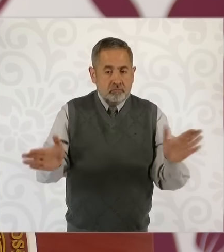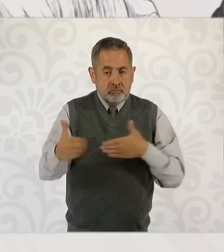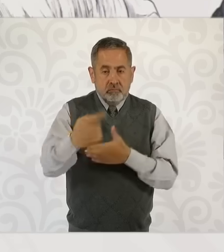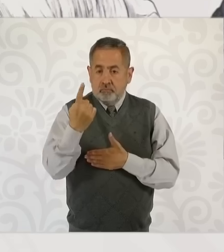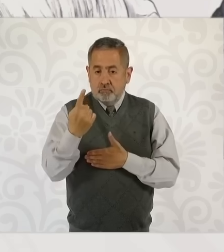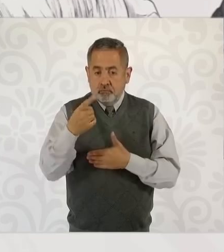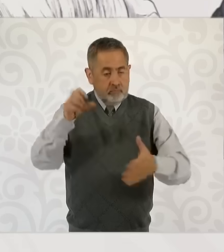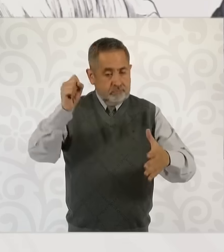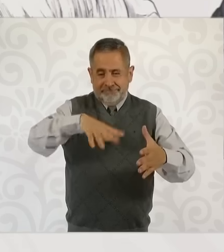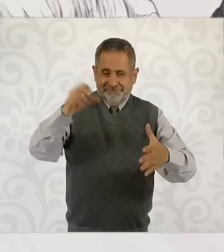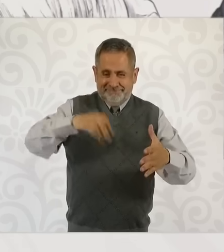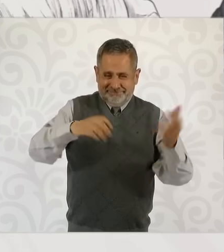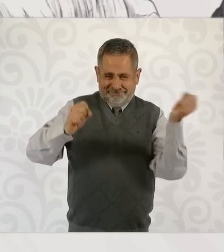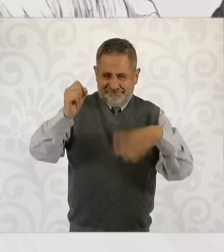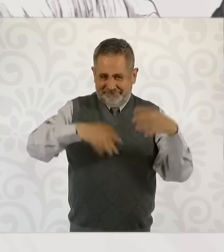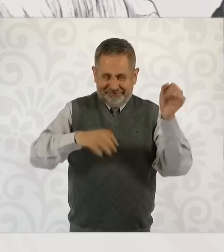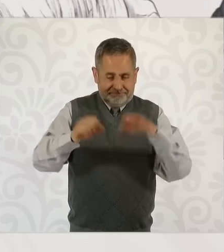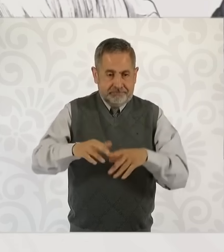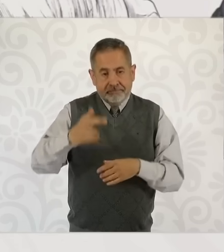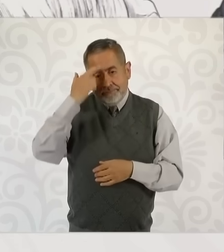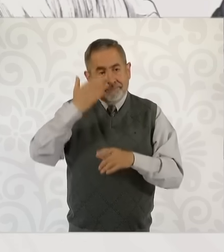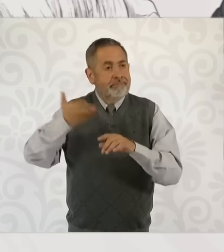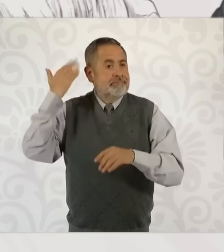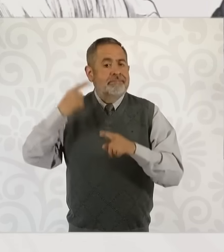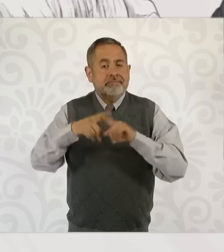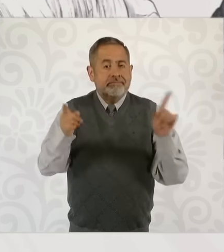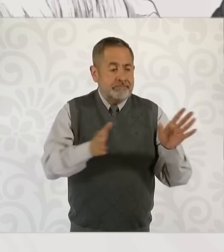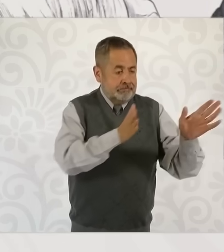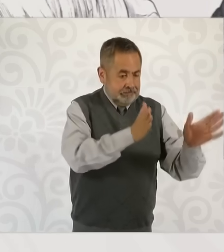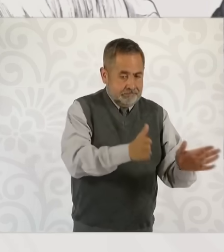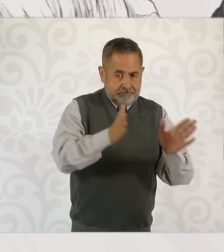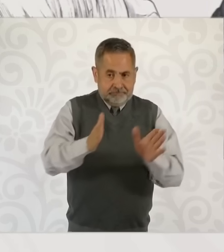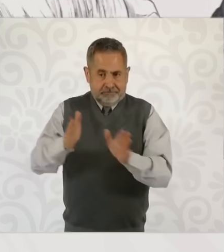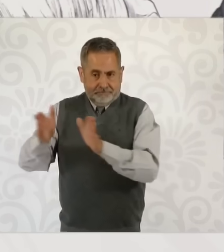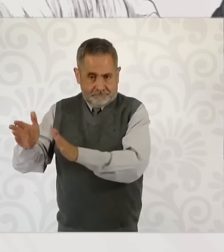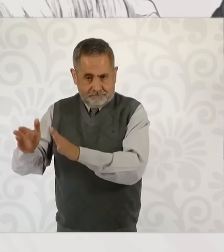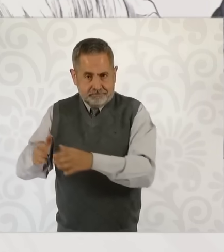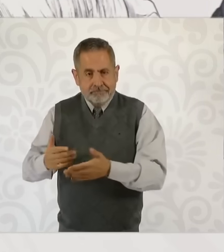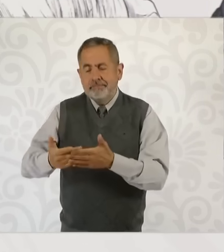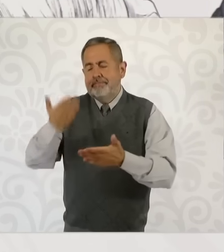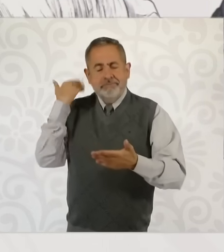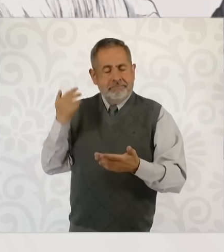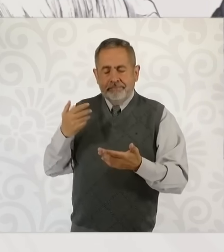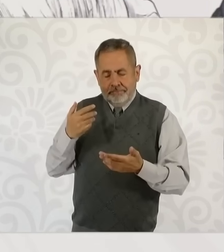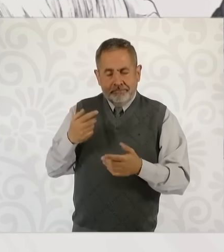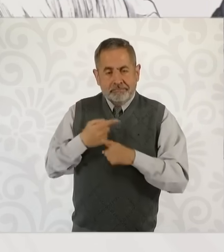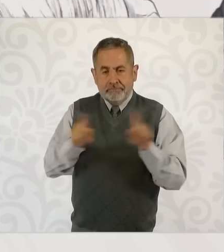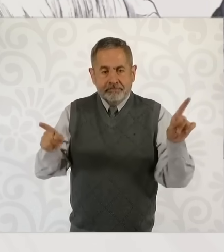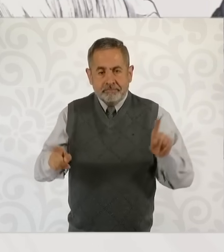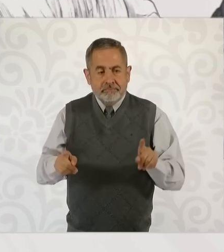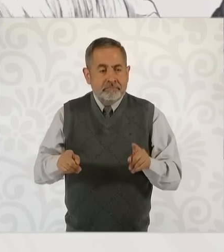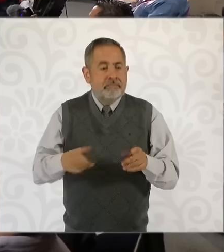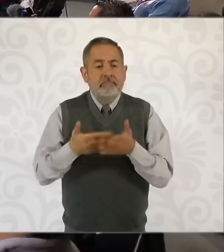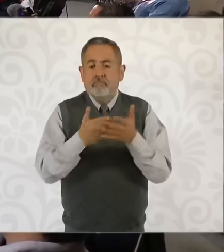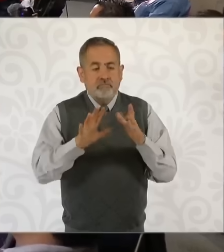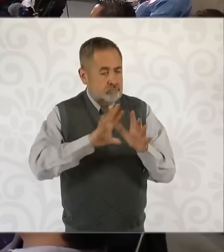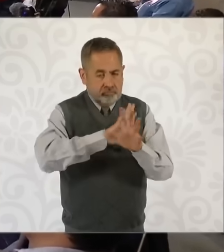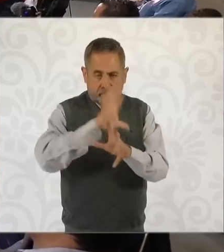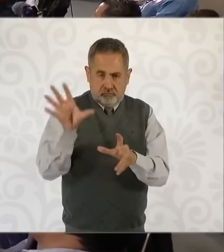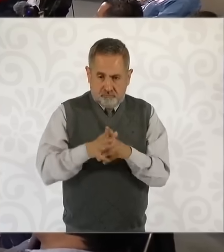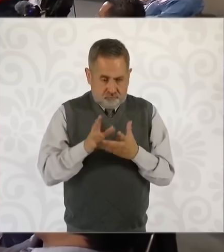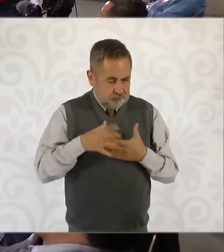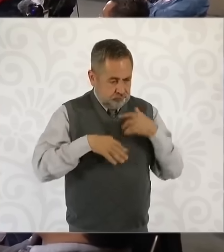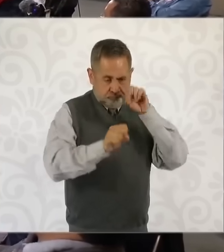A diferencia de las elecciones al Poder Ejecutivo Legislativo, si se acuerdan, uno vota y después para presidente